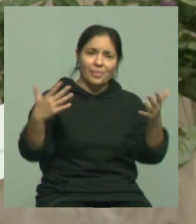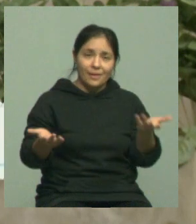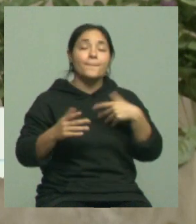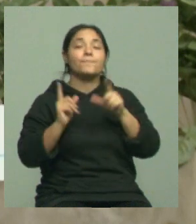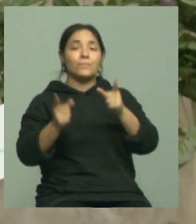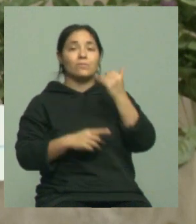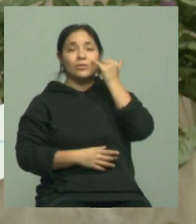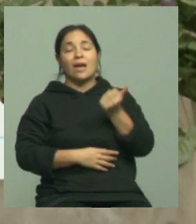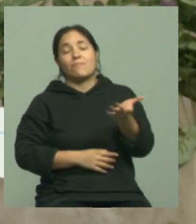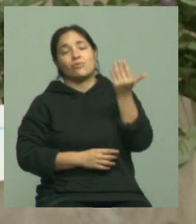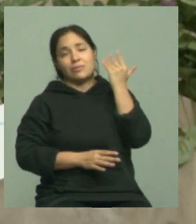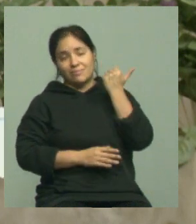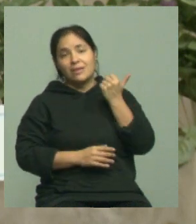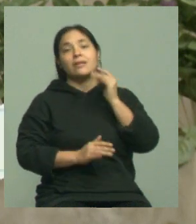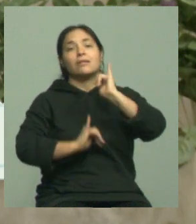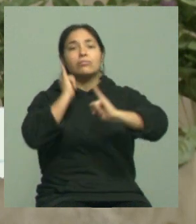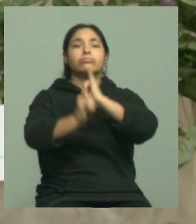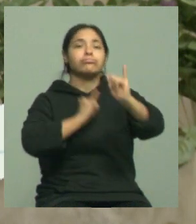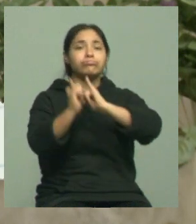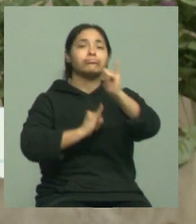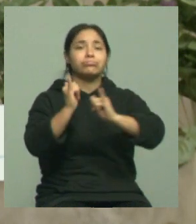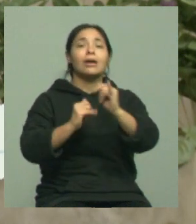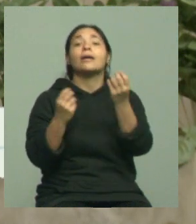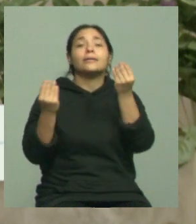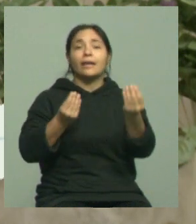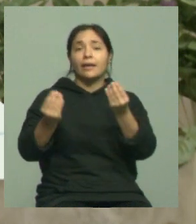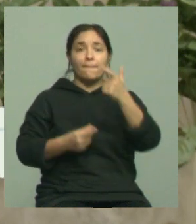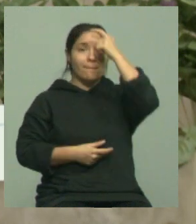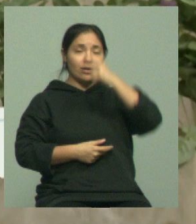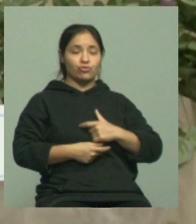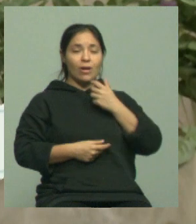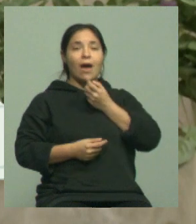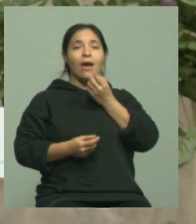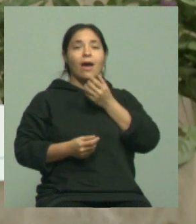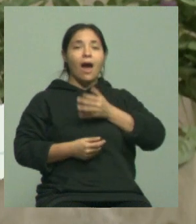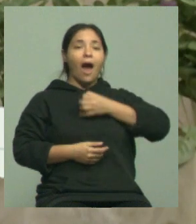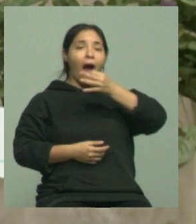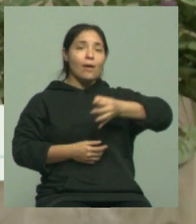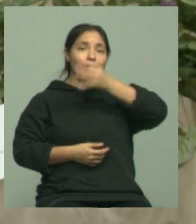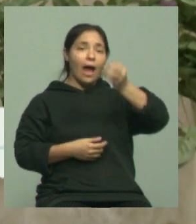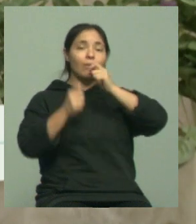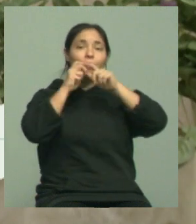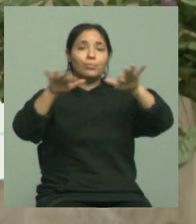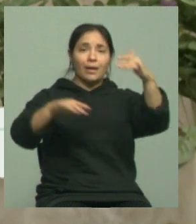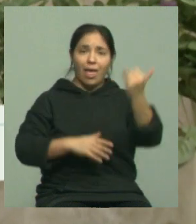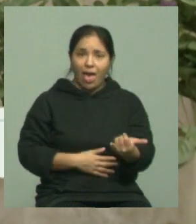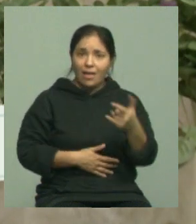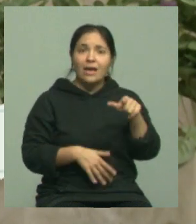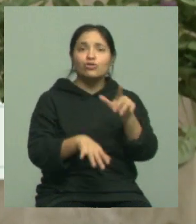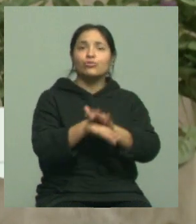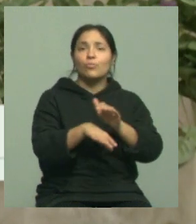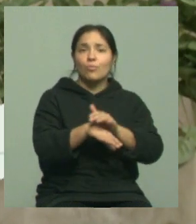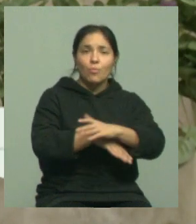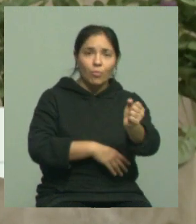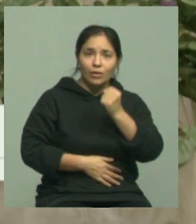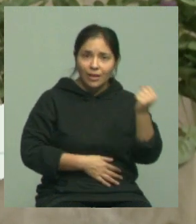otras oportunidades, del peso que tiene eso, ¿no? Está claro que cuando se utiliza ese poder que genera